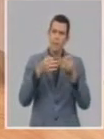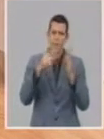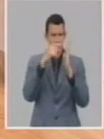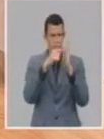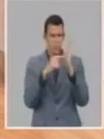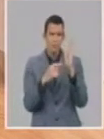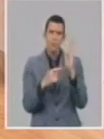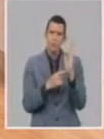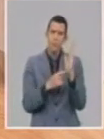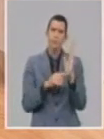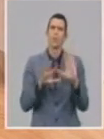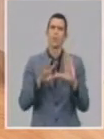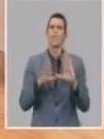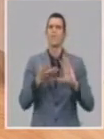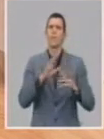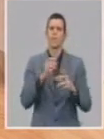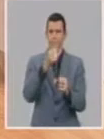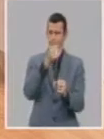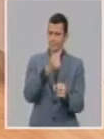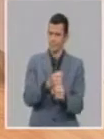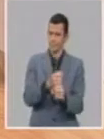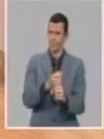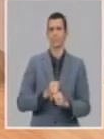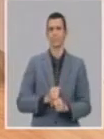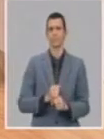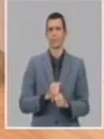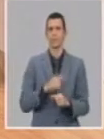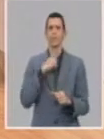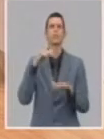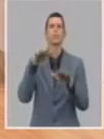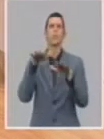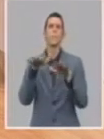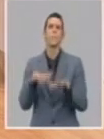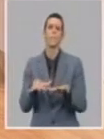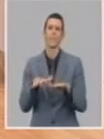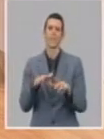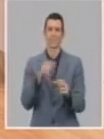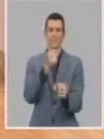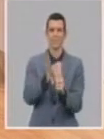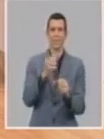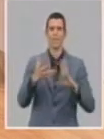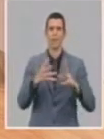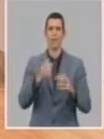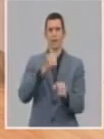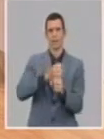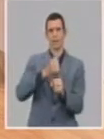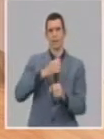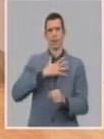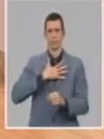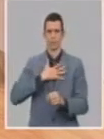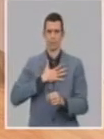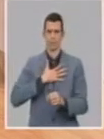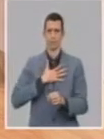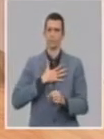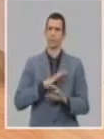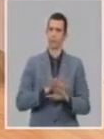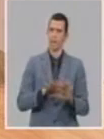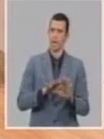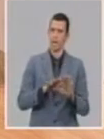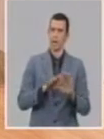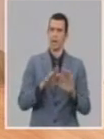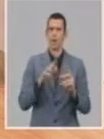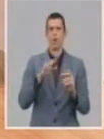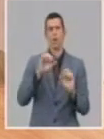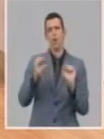municipales y las suspensiones de las actividades no tienen que acudir a las oficinas administración tributaria todo esto se está